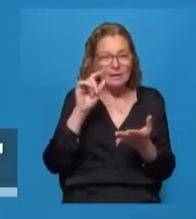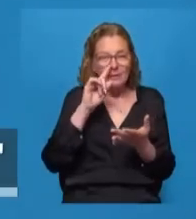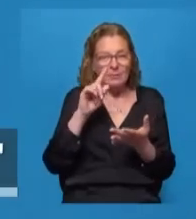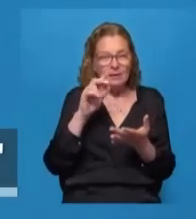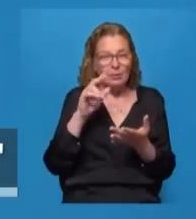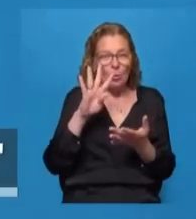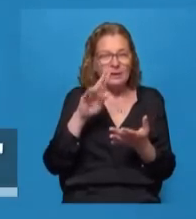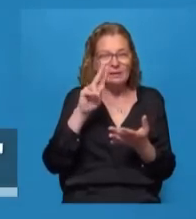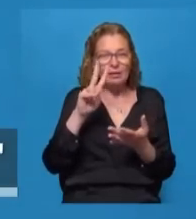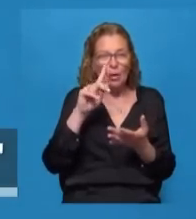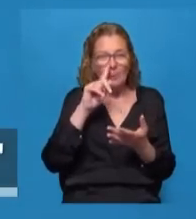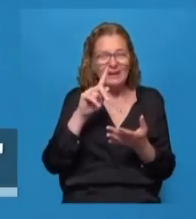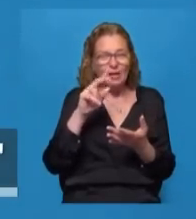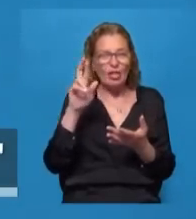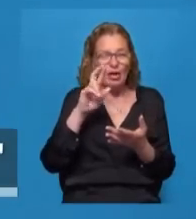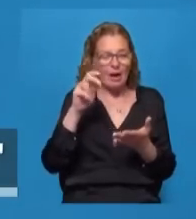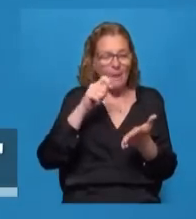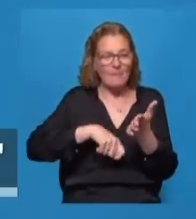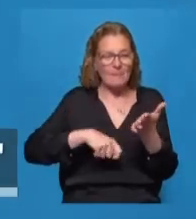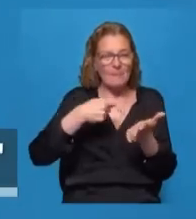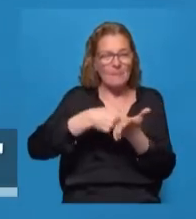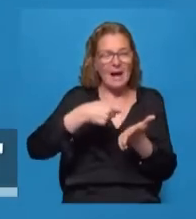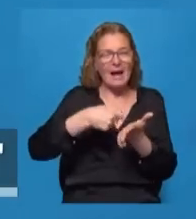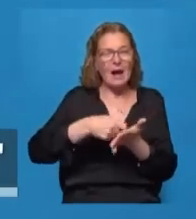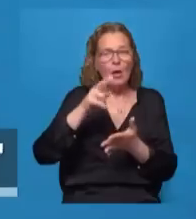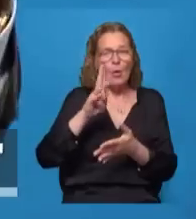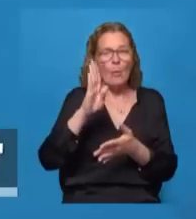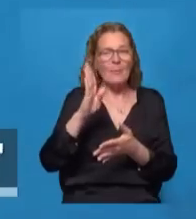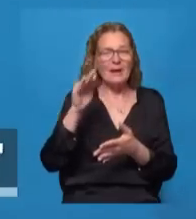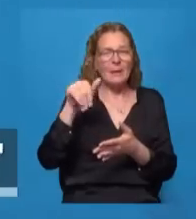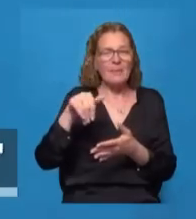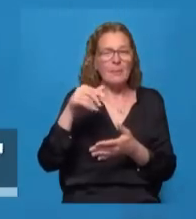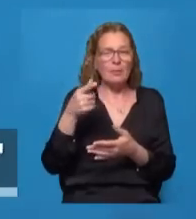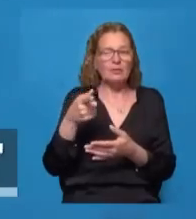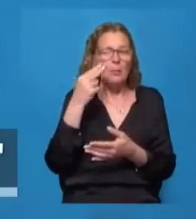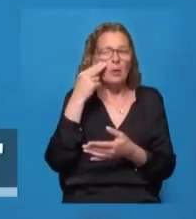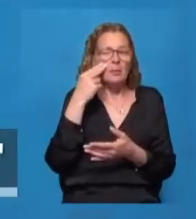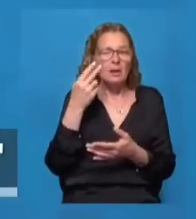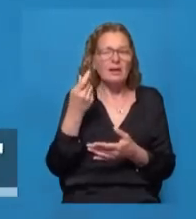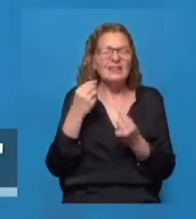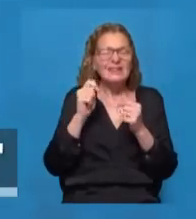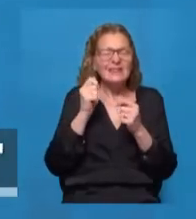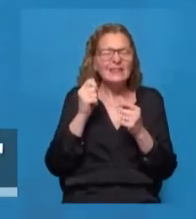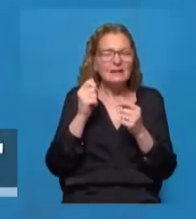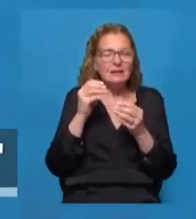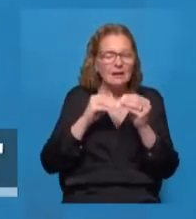42000 Esa es la multa que que va a pagar upm por eso Quién repara todo ese daño ambiental